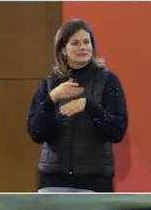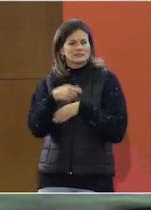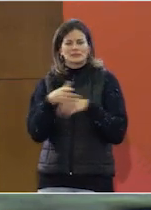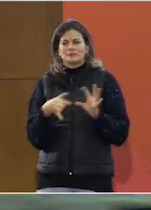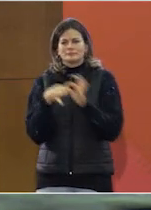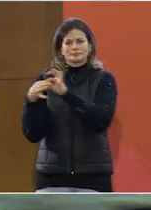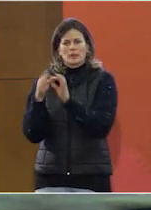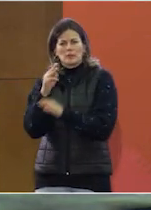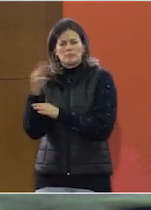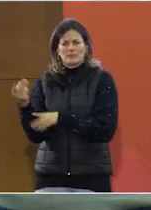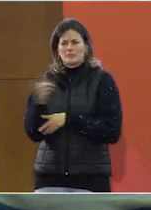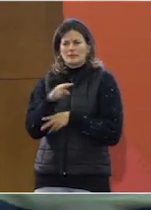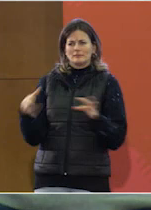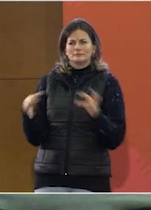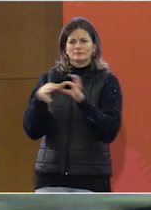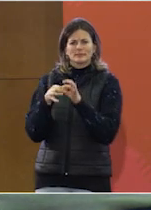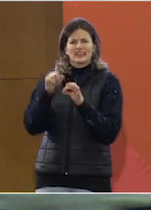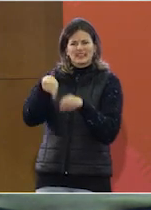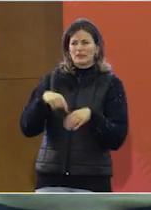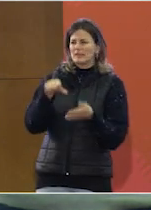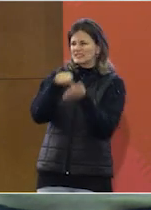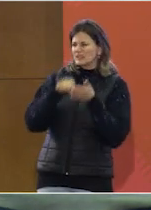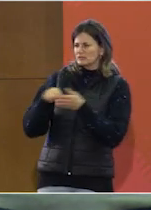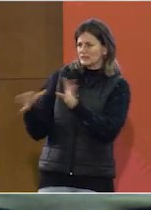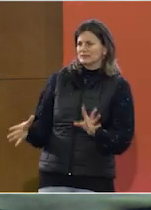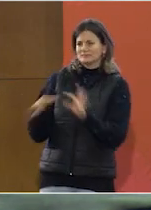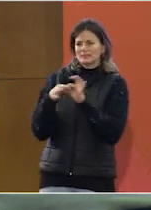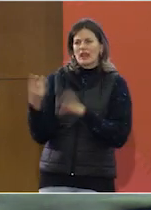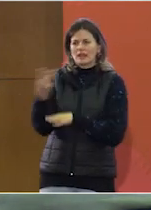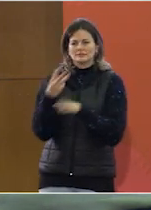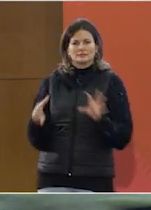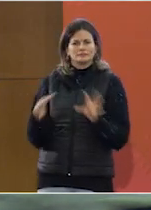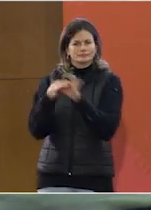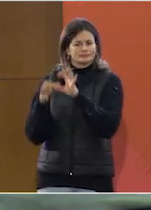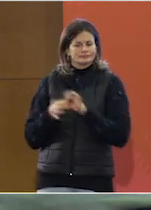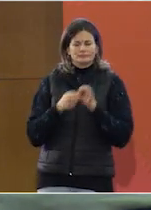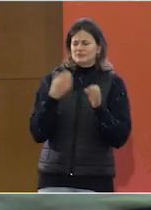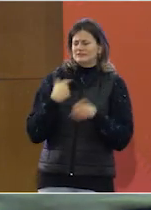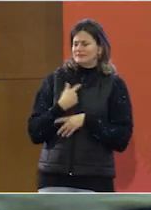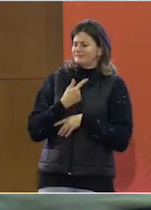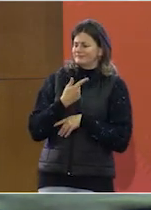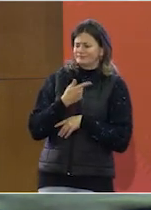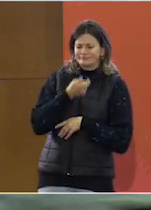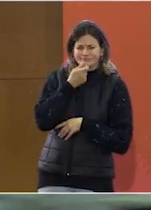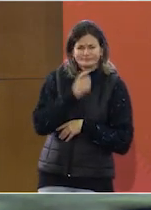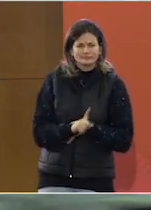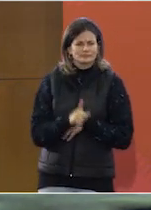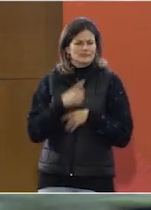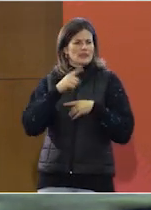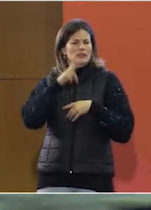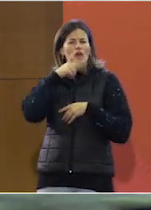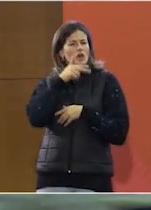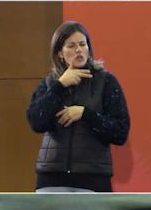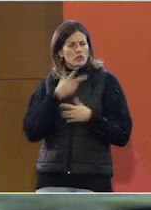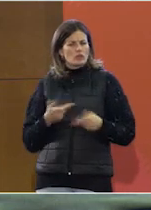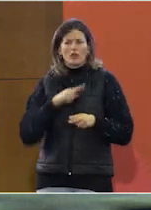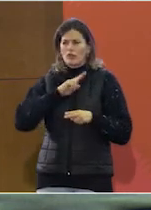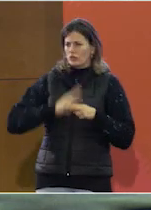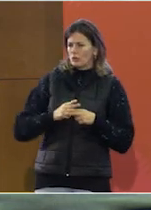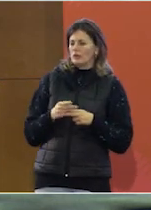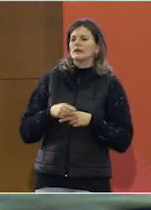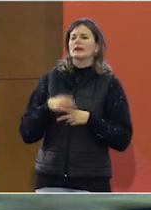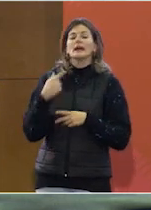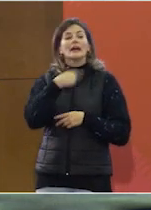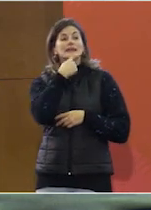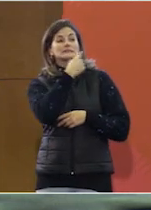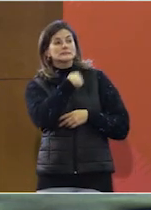del Partido Popular y de la mano de Ciudadanos. Es muy doloroso. Y ahora creo que están viendo las consecuencias. Ellos dijeron: